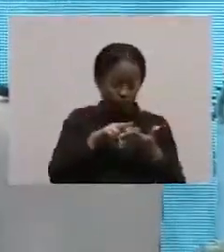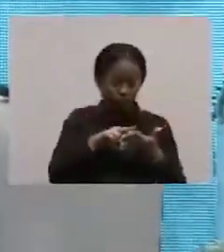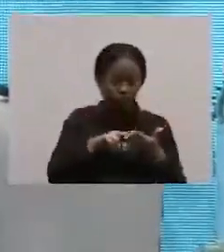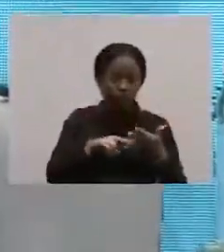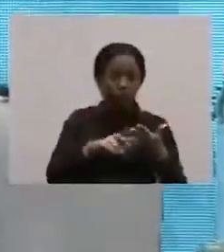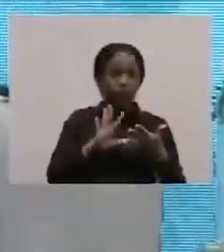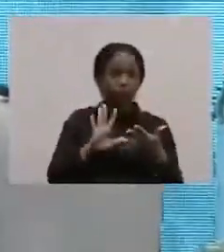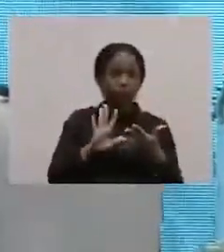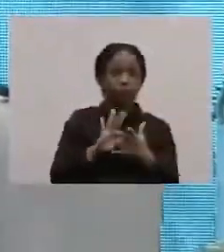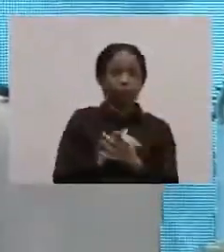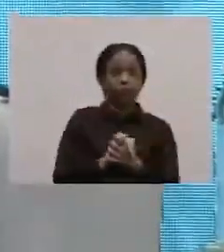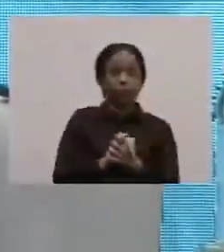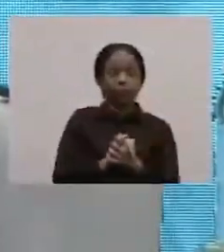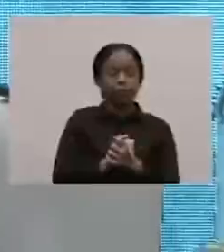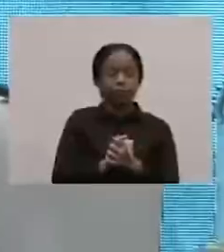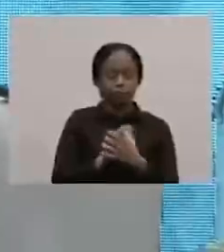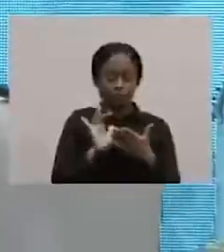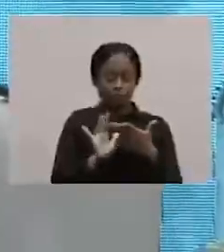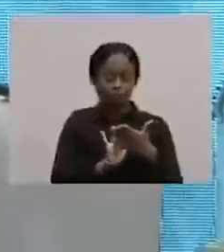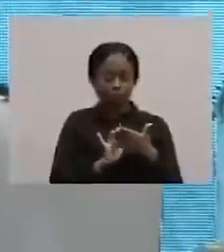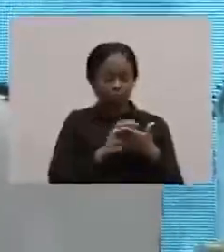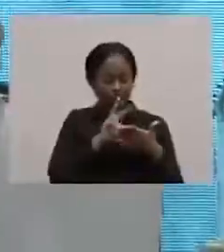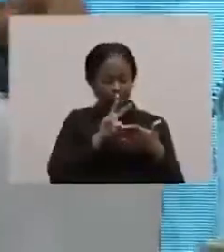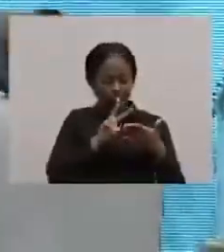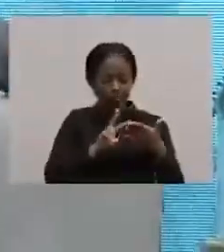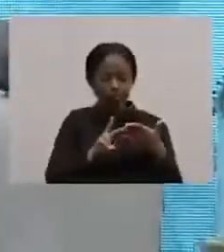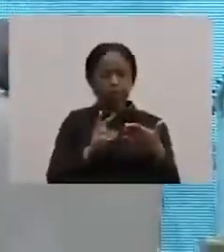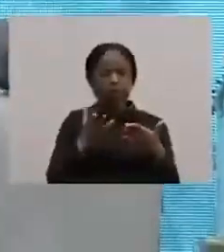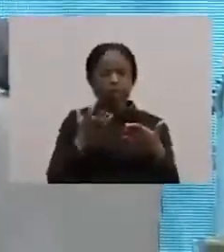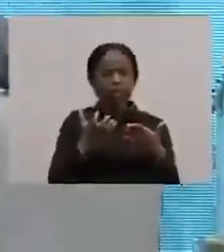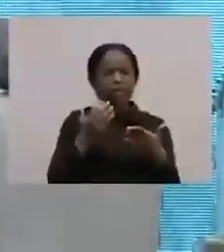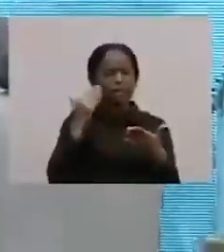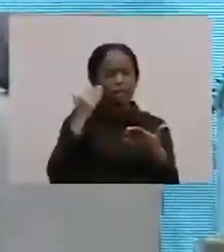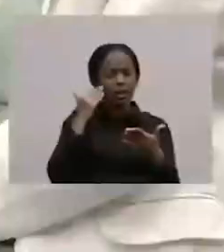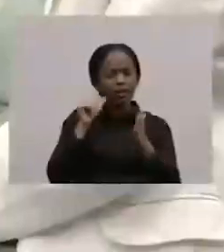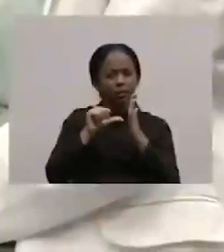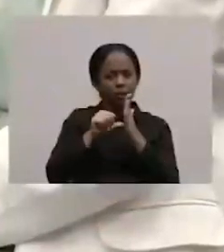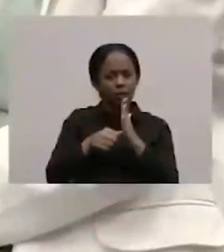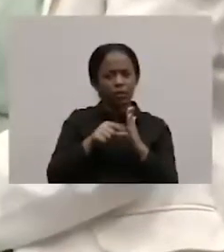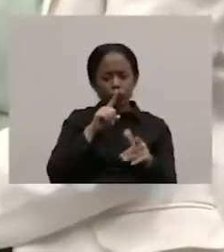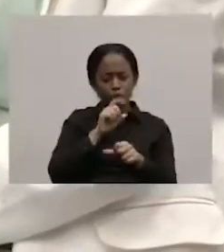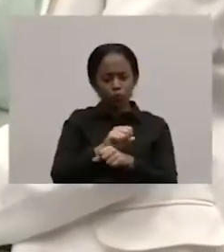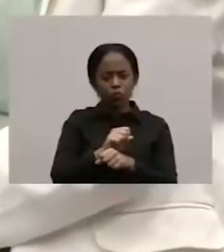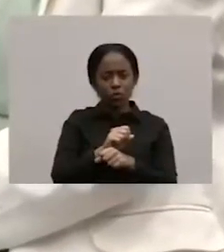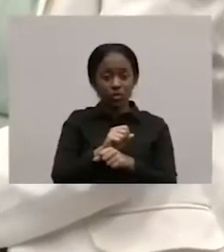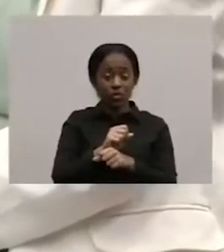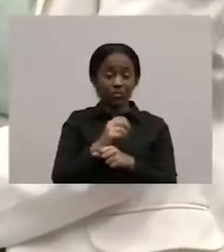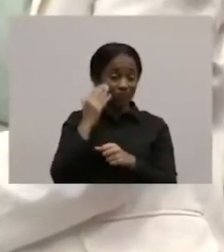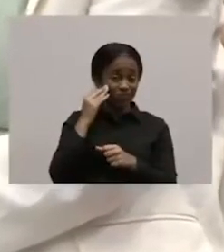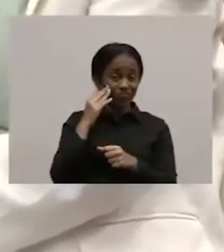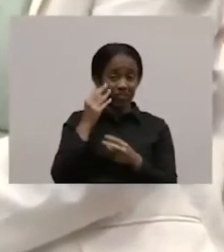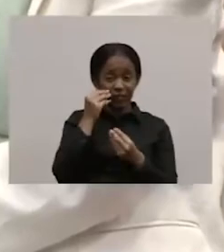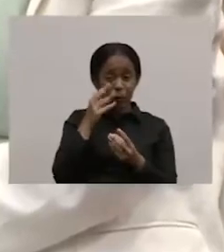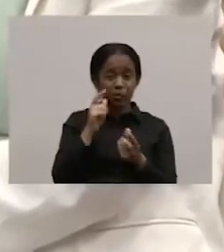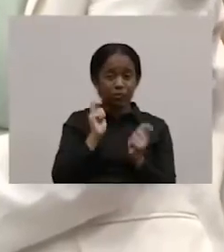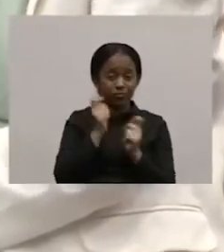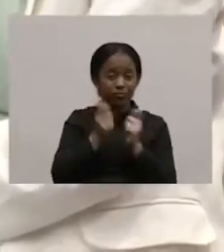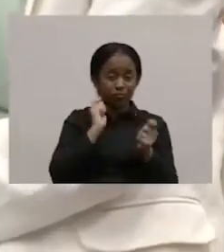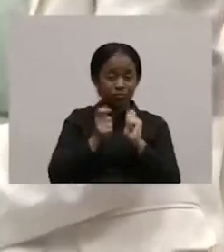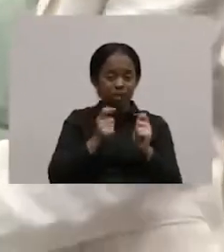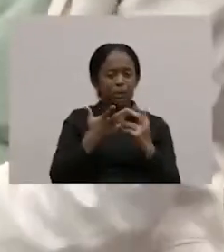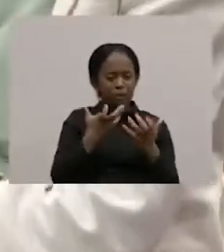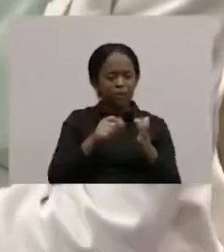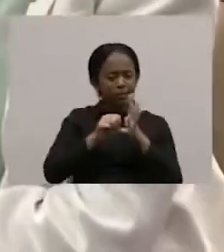digo, en mi tablet, era que quería confirmar el dato, que yo lo tengo, pero como esto cambia cada rato, lo quería